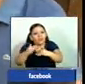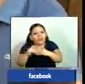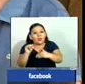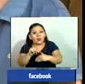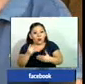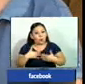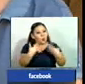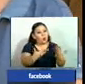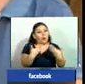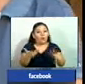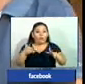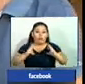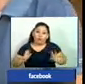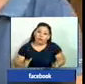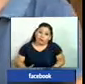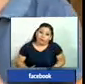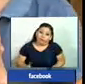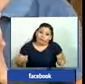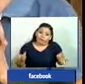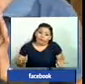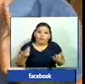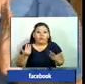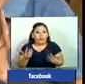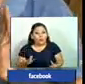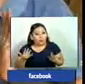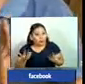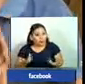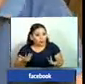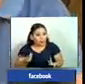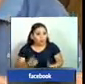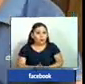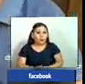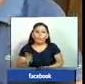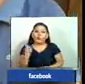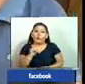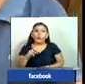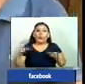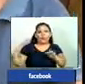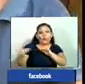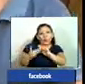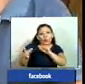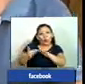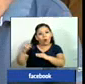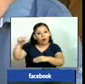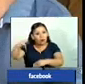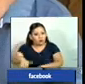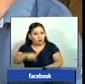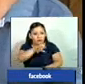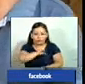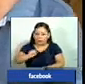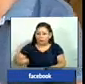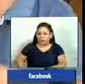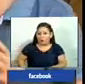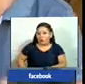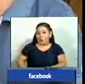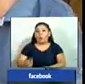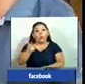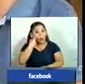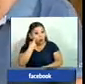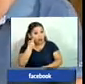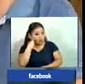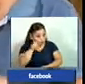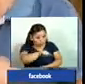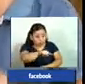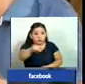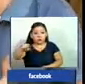imagínese así que esperemos que pues no lleguemos a ese punto aquí en nuestro país a cuidarnos